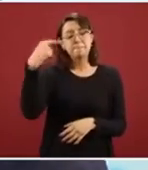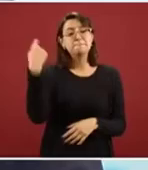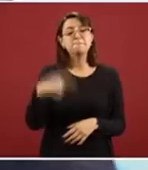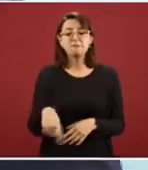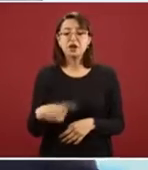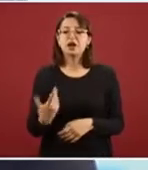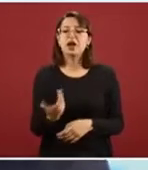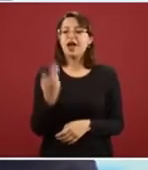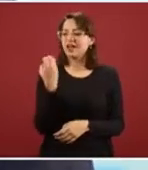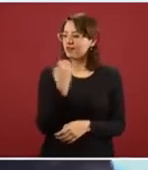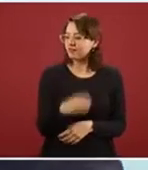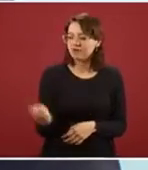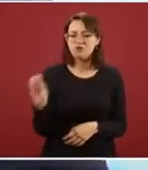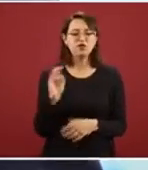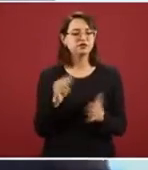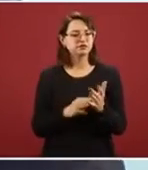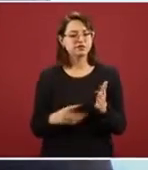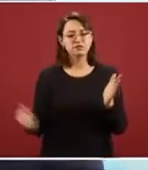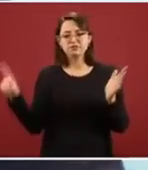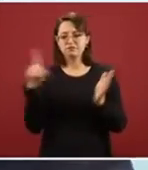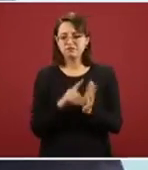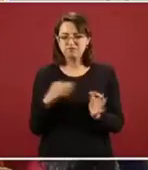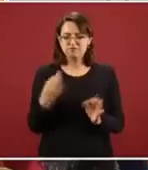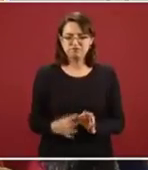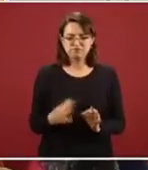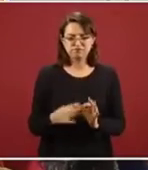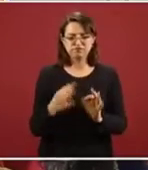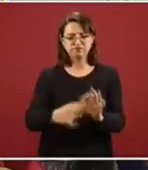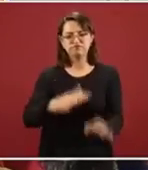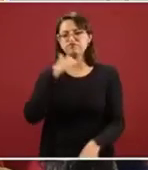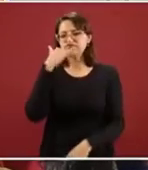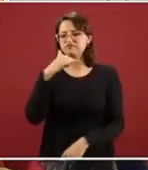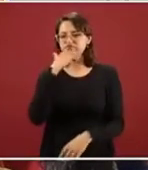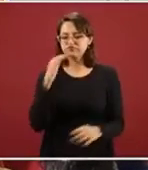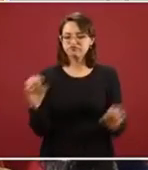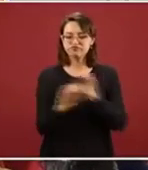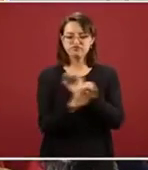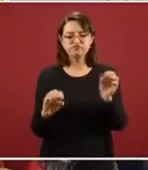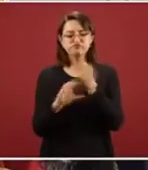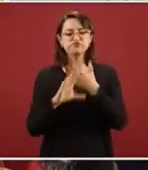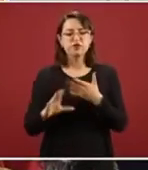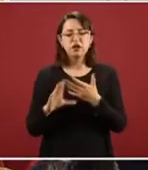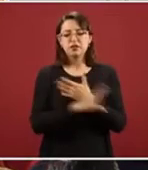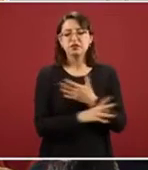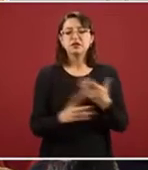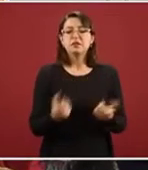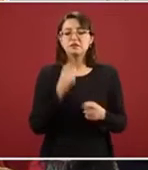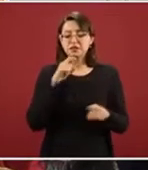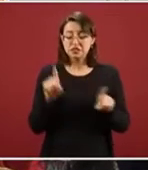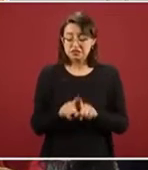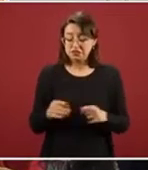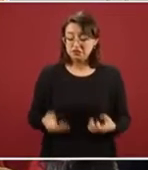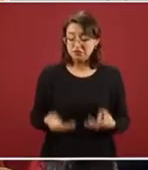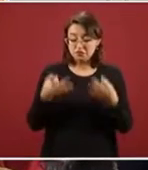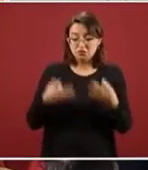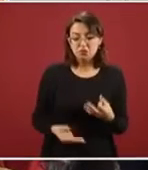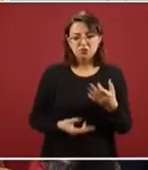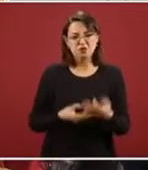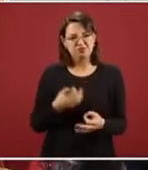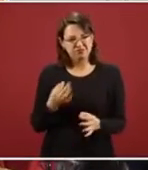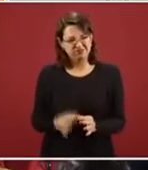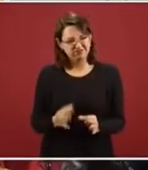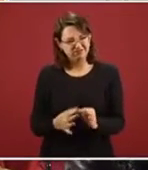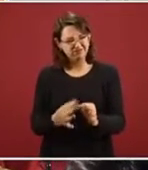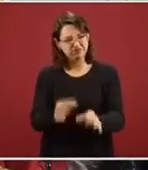el método, el mecanismo sea de cero corrupción, de disciplina y de rigor en el manejo de estos recursos y creo